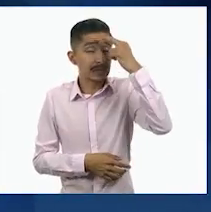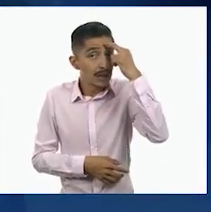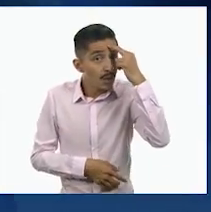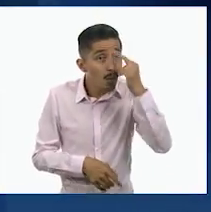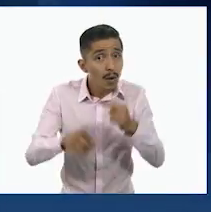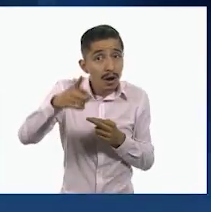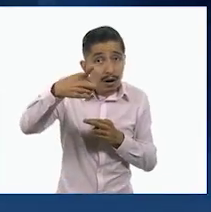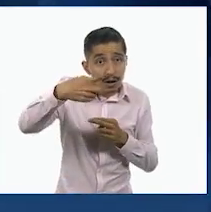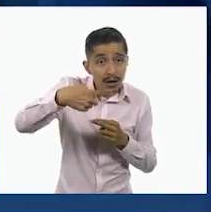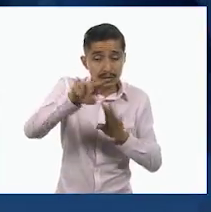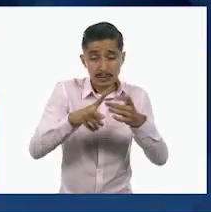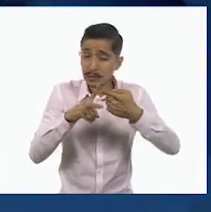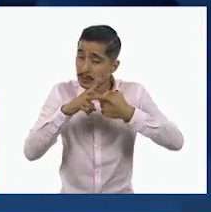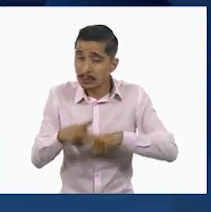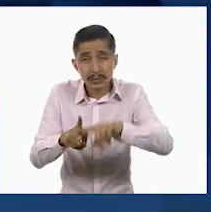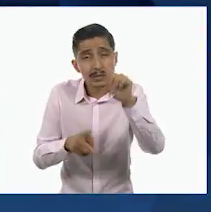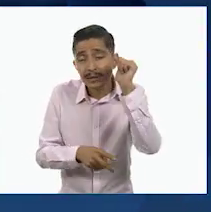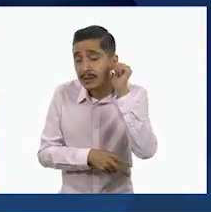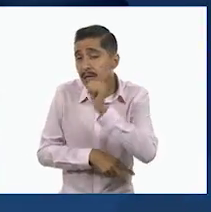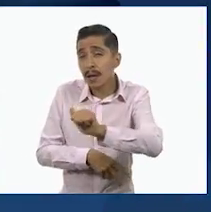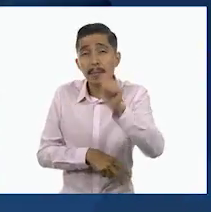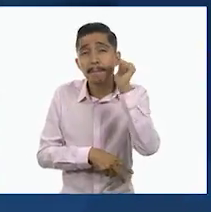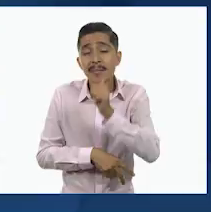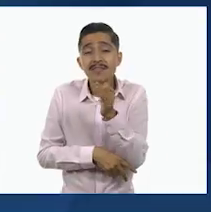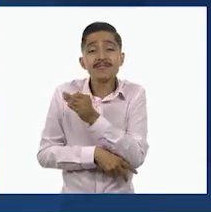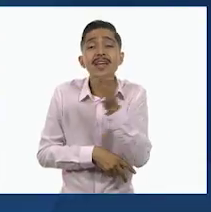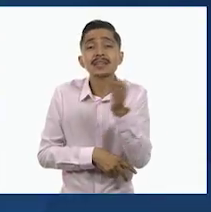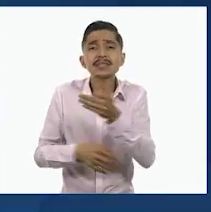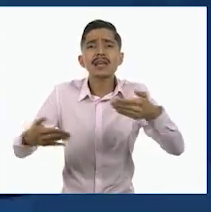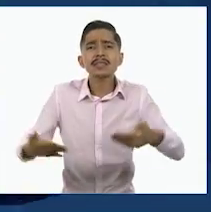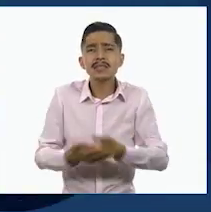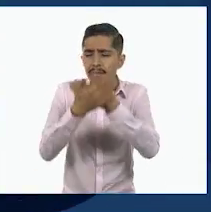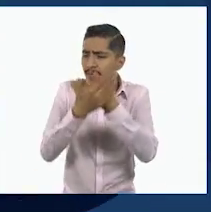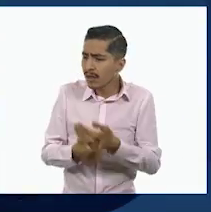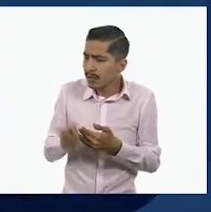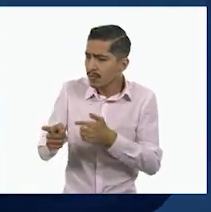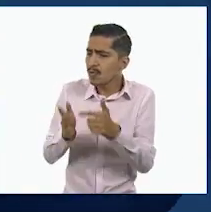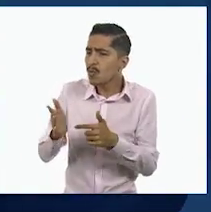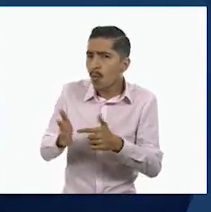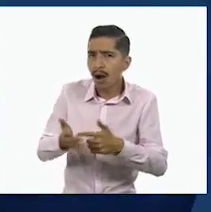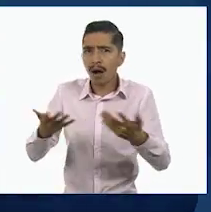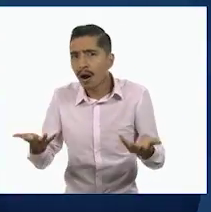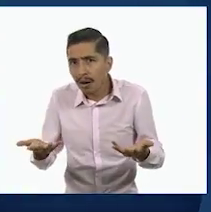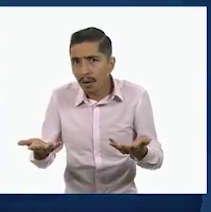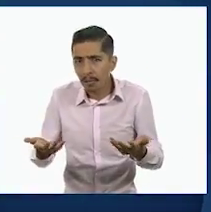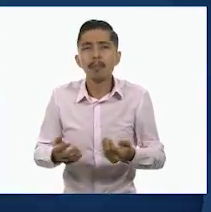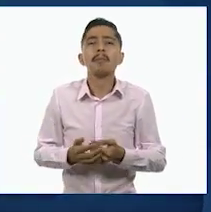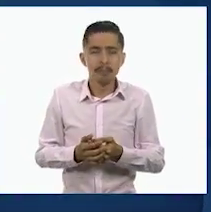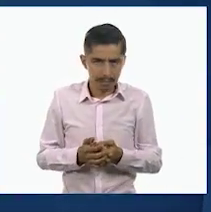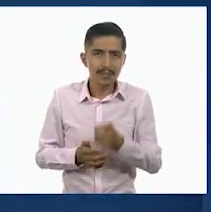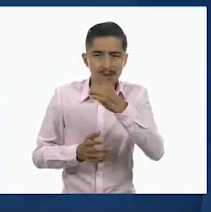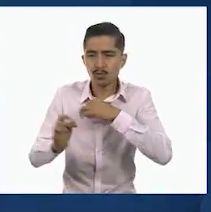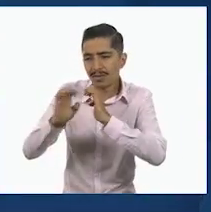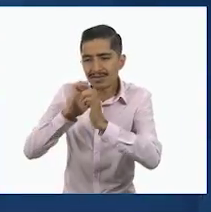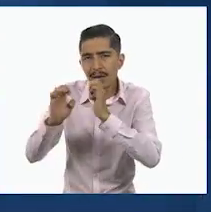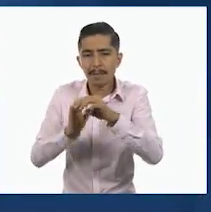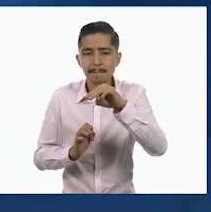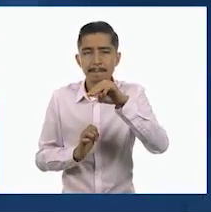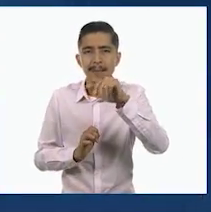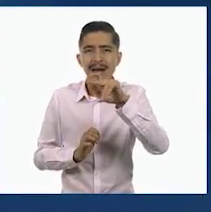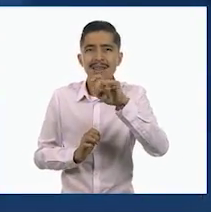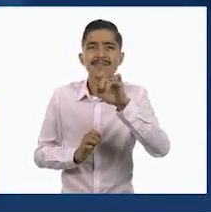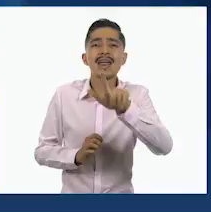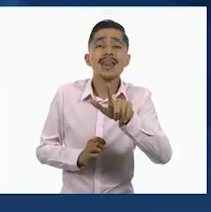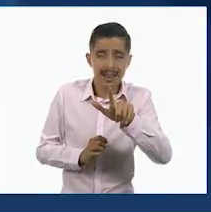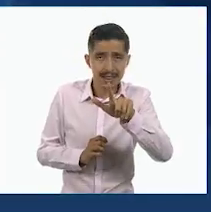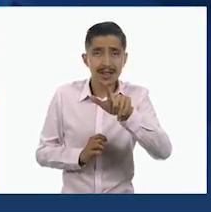que empezamos siempre con la fecha de nacimiento y el lugar. Entonces ahí está la entrevista a Maribel Jiménez Rivera.